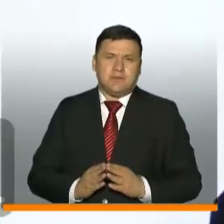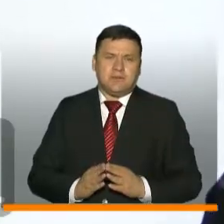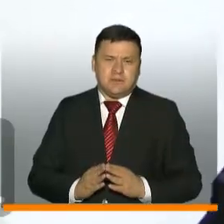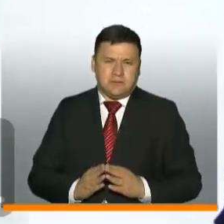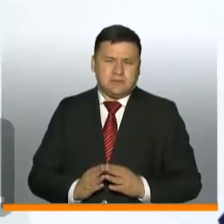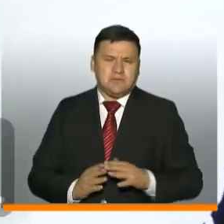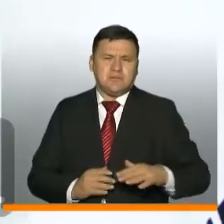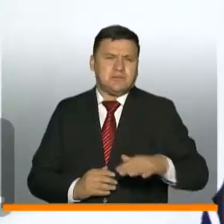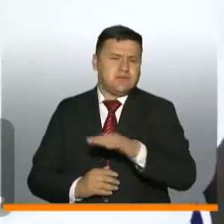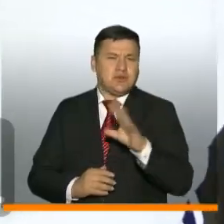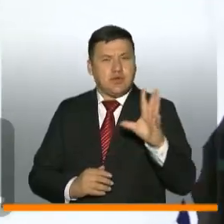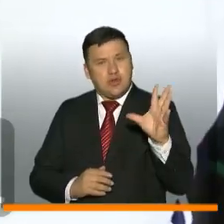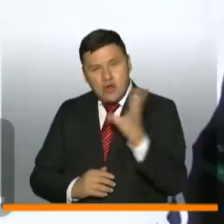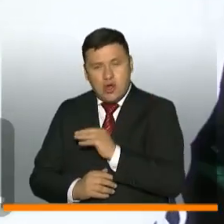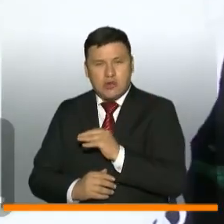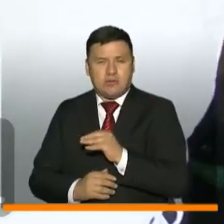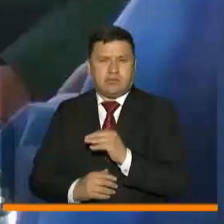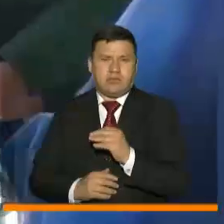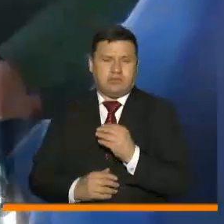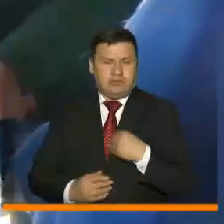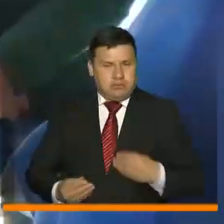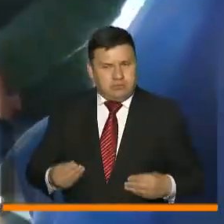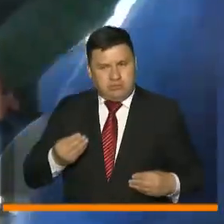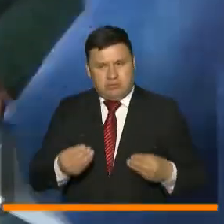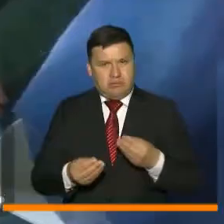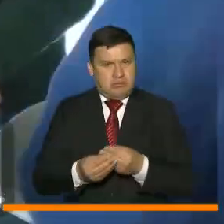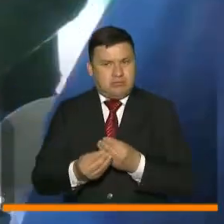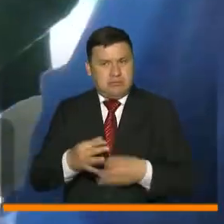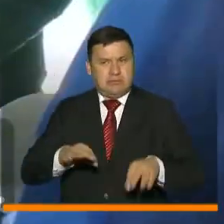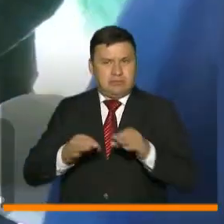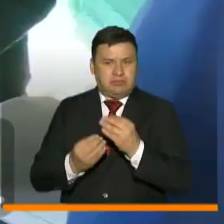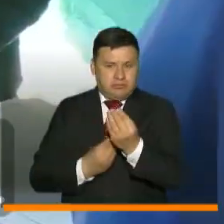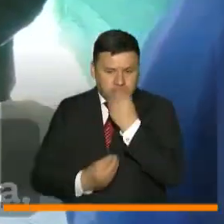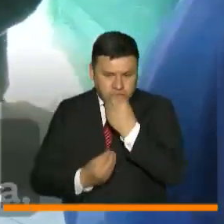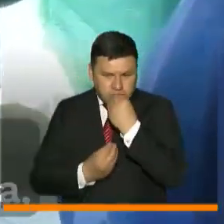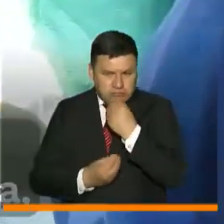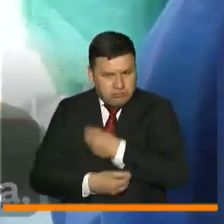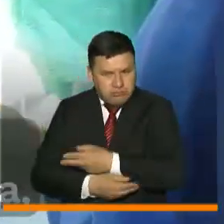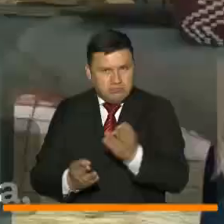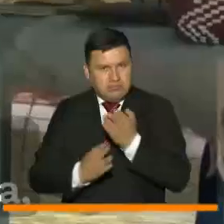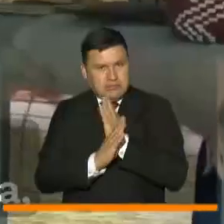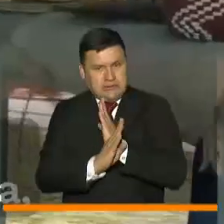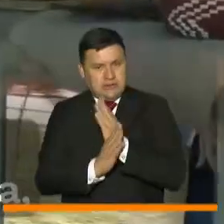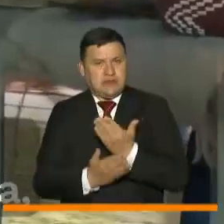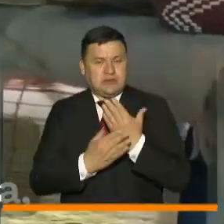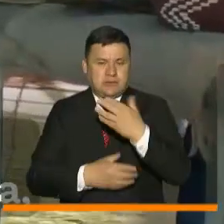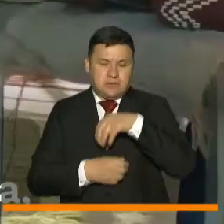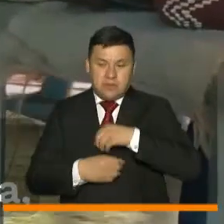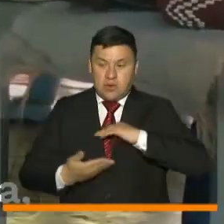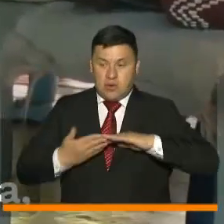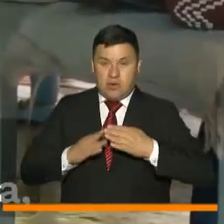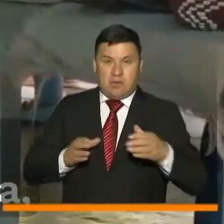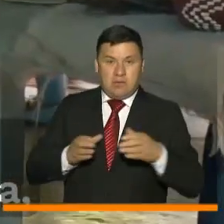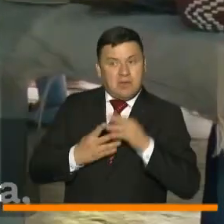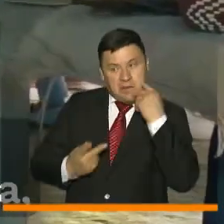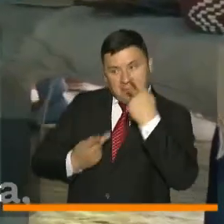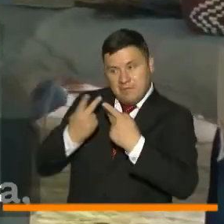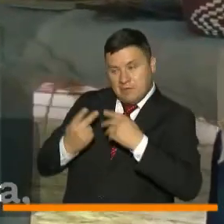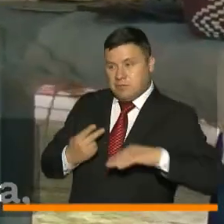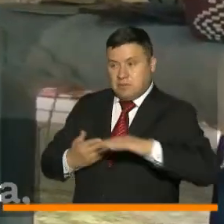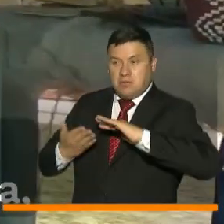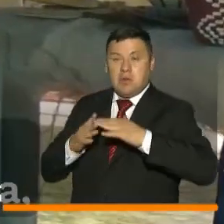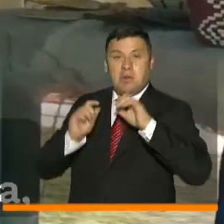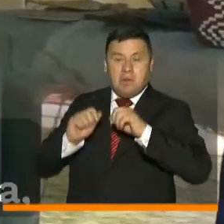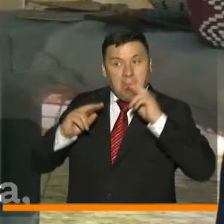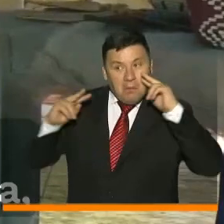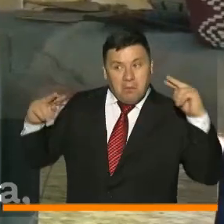Que entre todos le aportemos a la seguridad alimentaria en nuestro país. Y en esta comunidad que estamos visitando